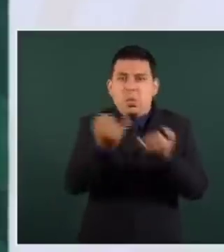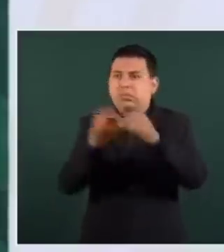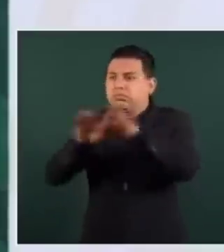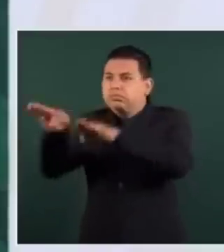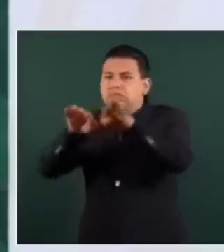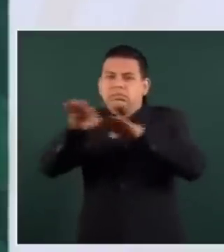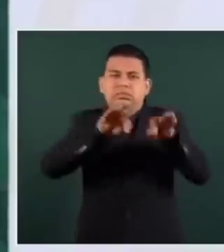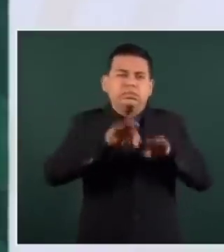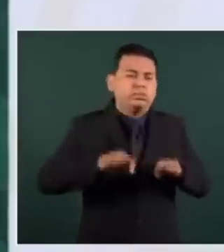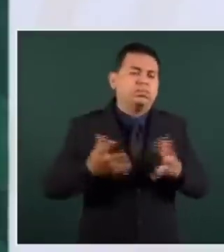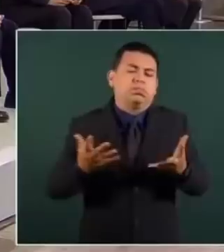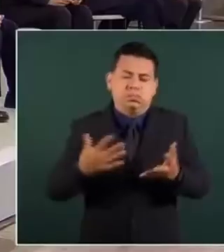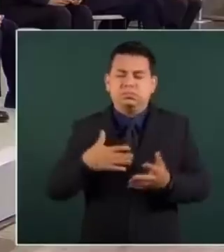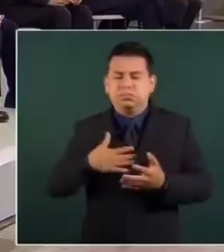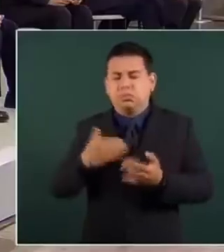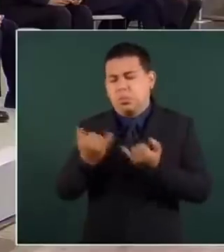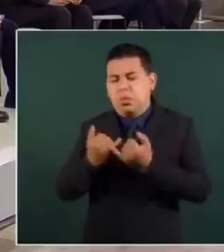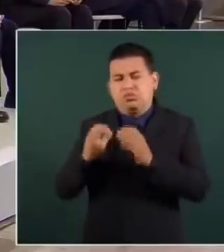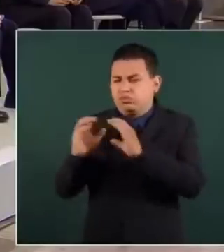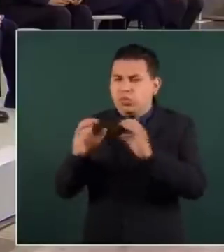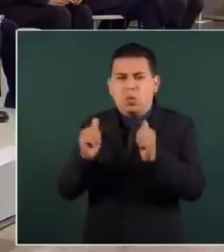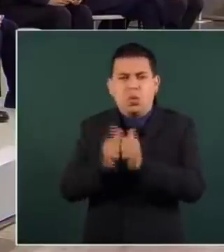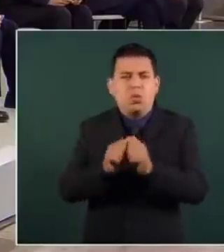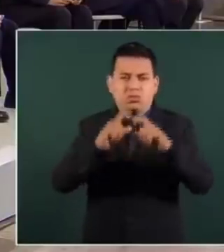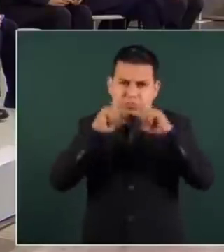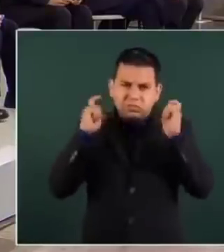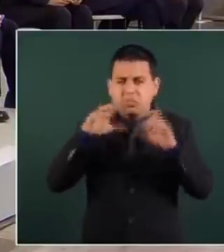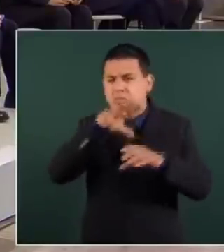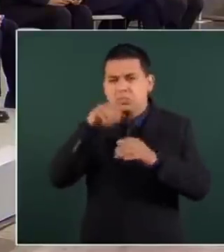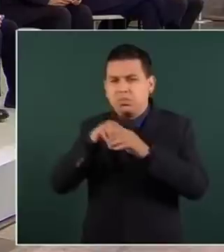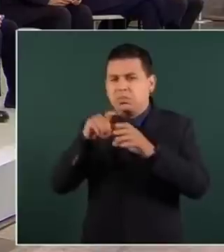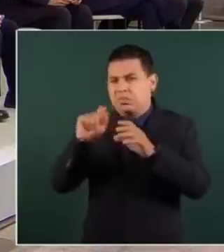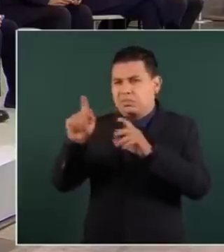y cuidándome, pues seguí